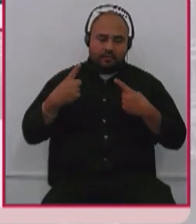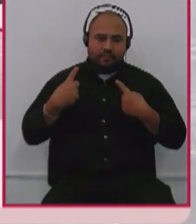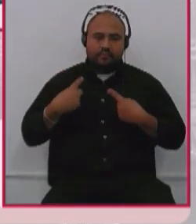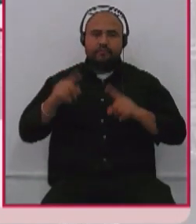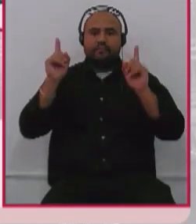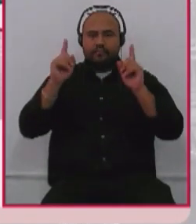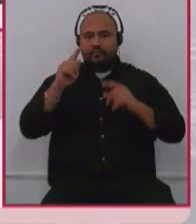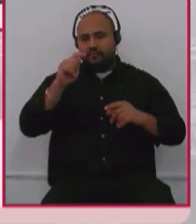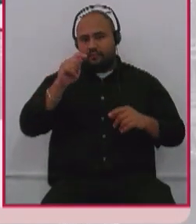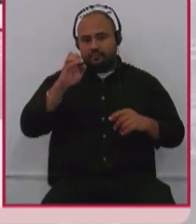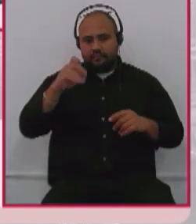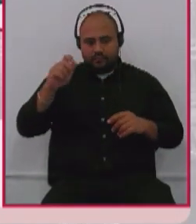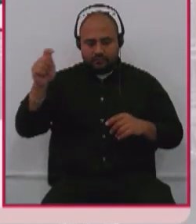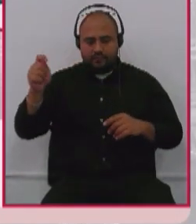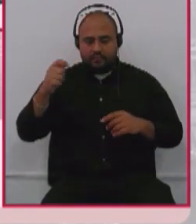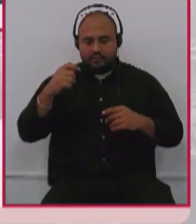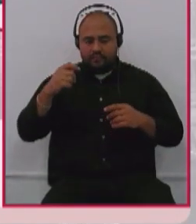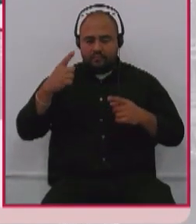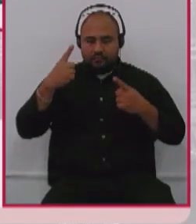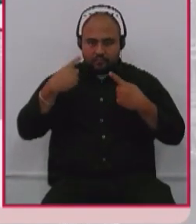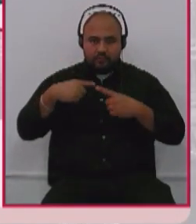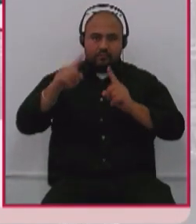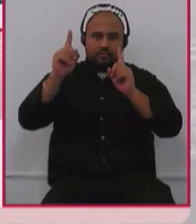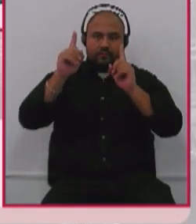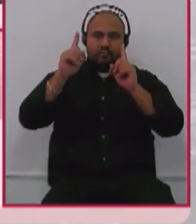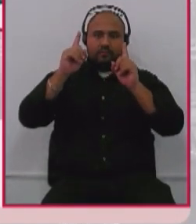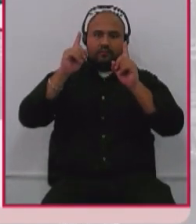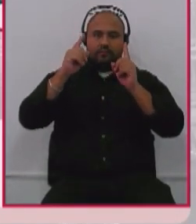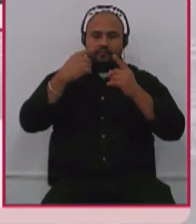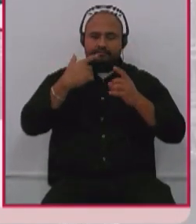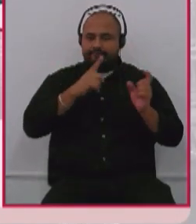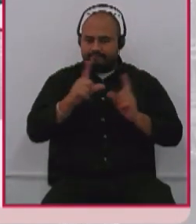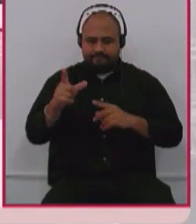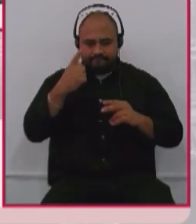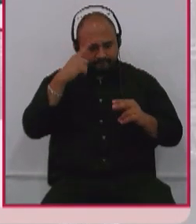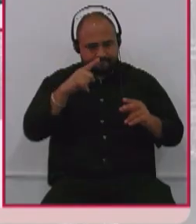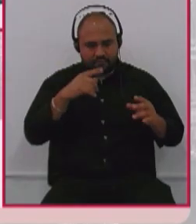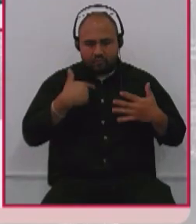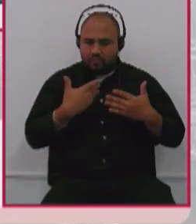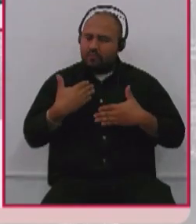test nos ayudó a agudizar y a